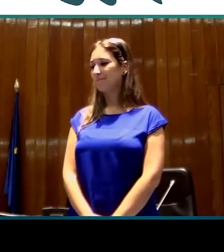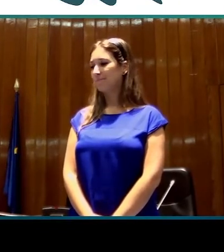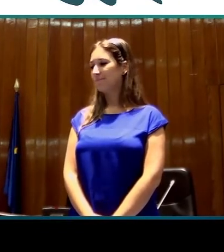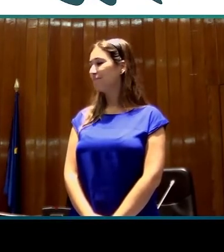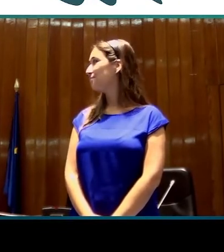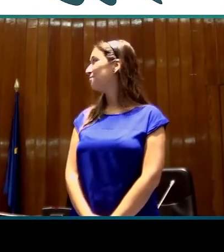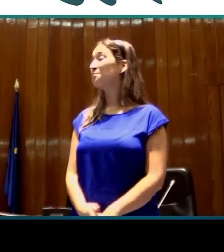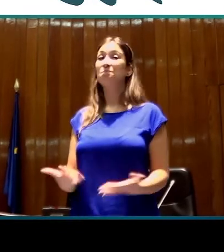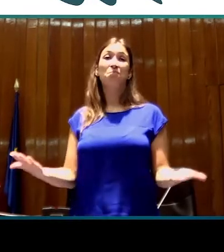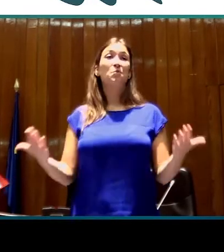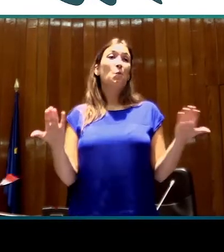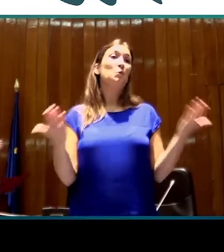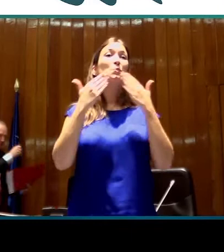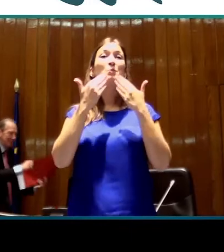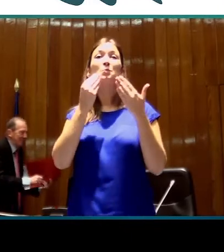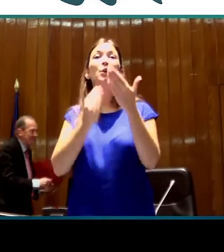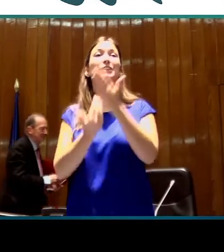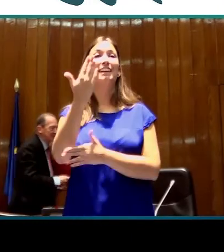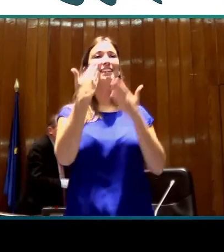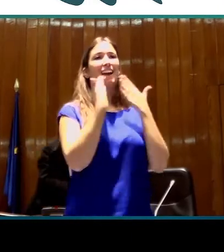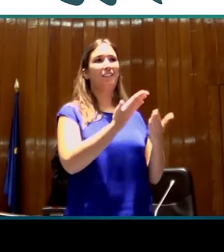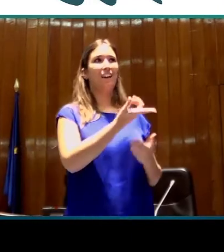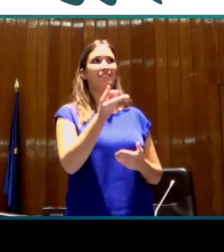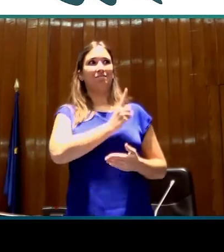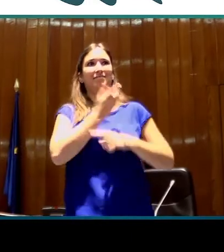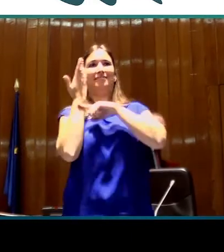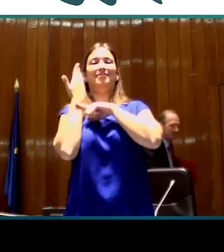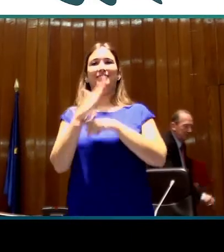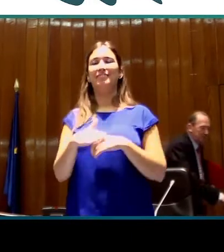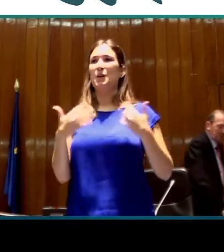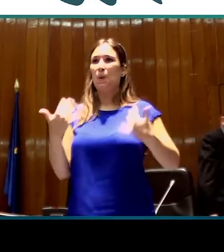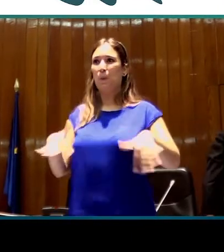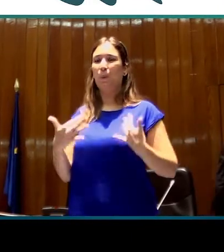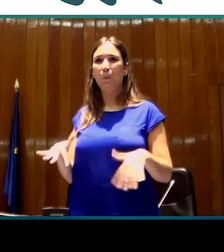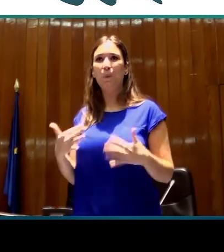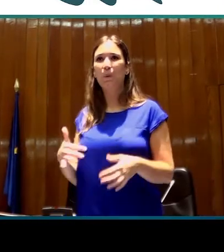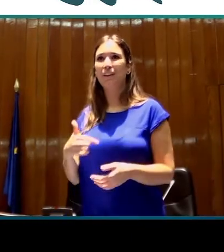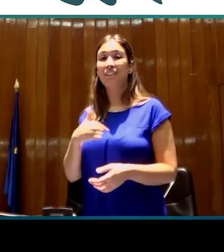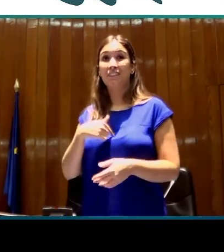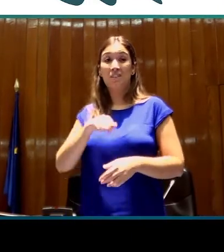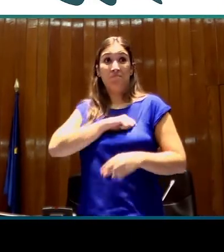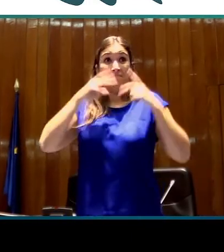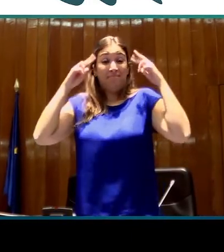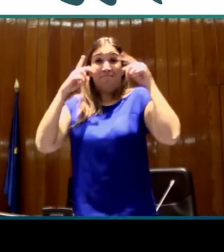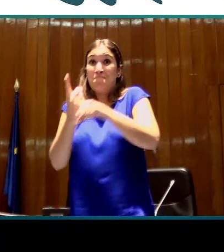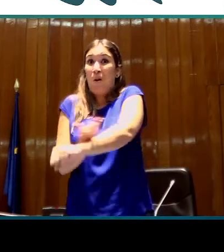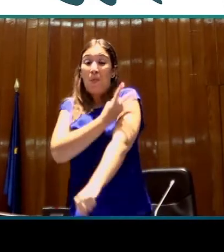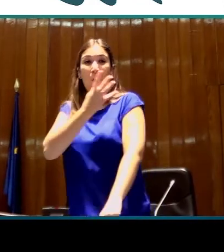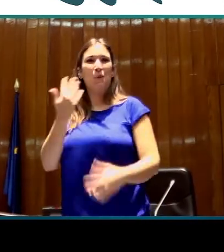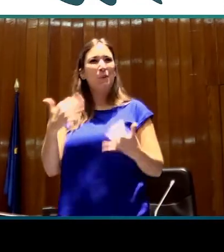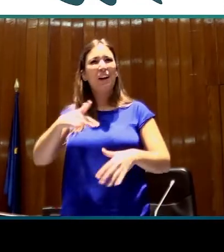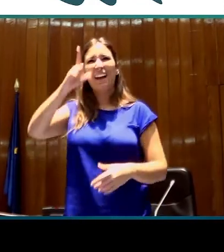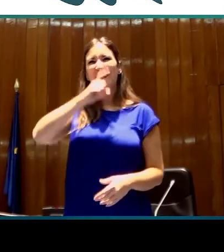Muy bien, bueno, buenos días. Muchas gracias por la presentación. La verdad es que me ha emocionado recordar